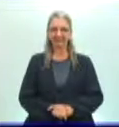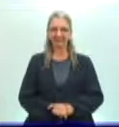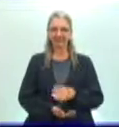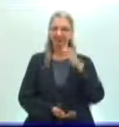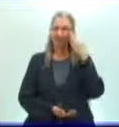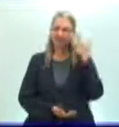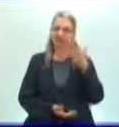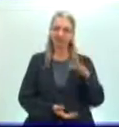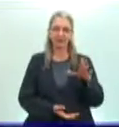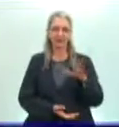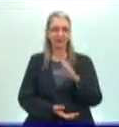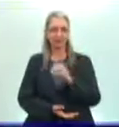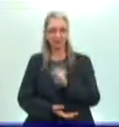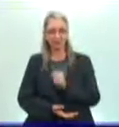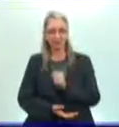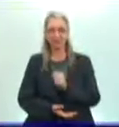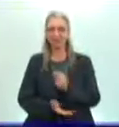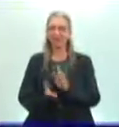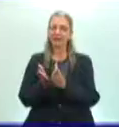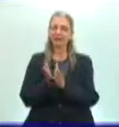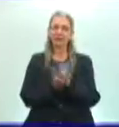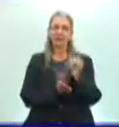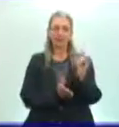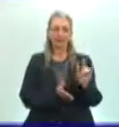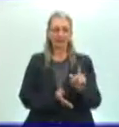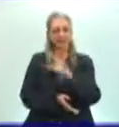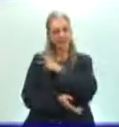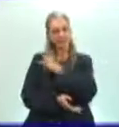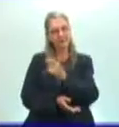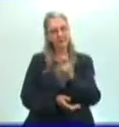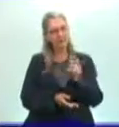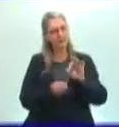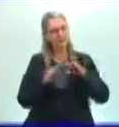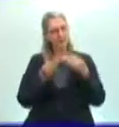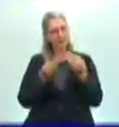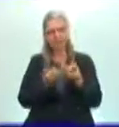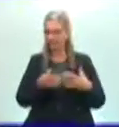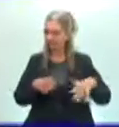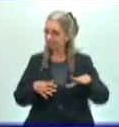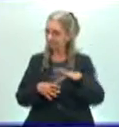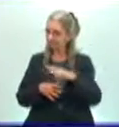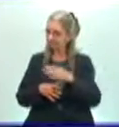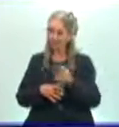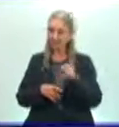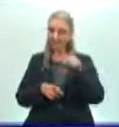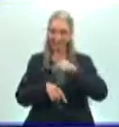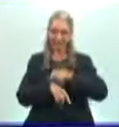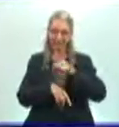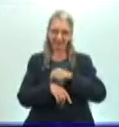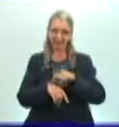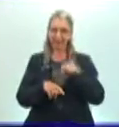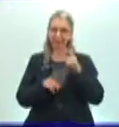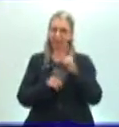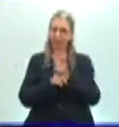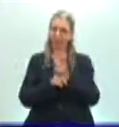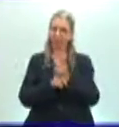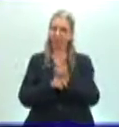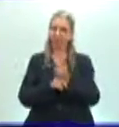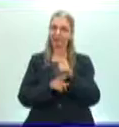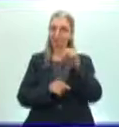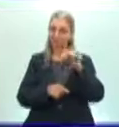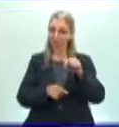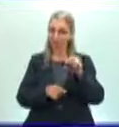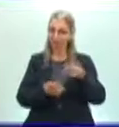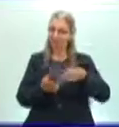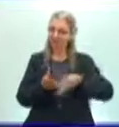Un saludo tengan todos, estimados estudiantes, profesores y familia en general que en esta hora nos sintonizan. En el día de hoy continuamos con las